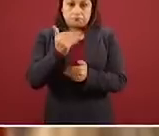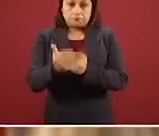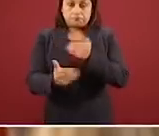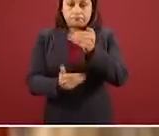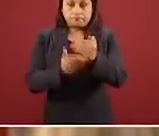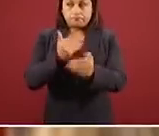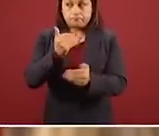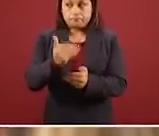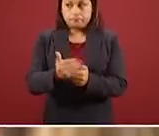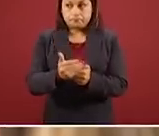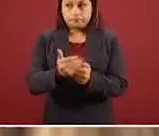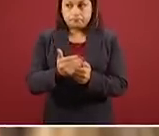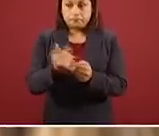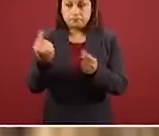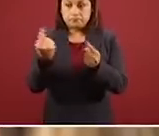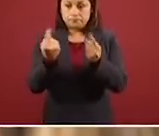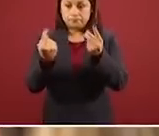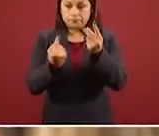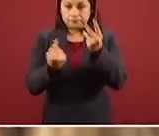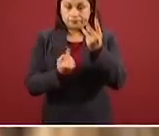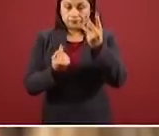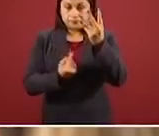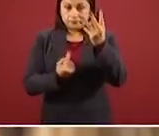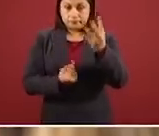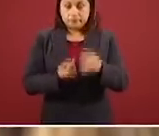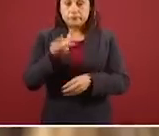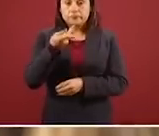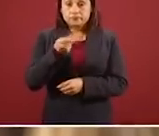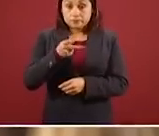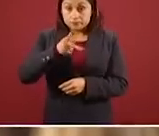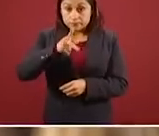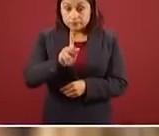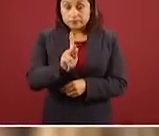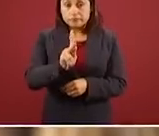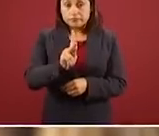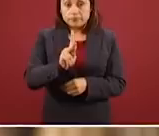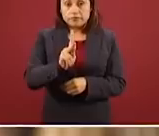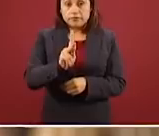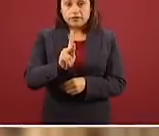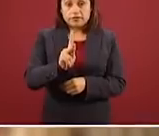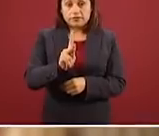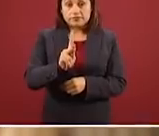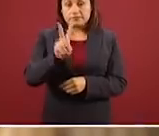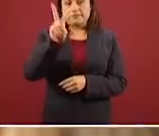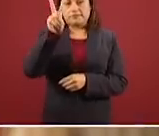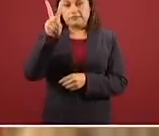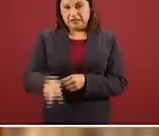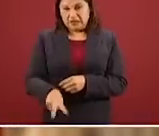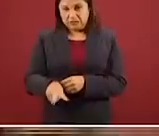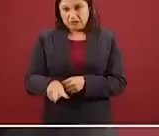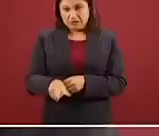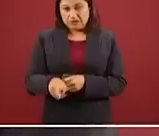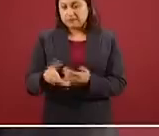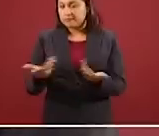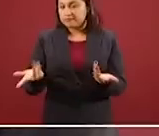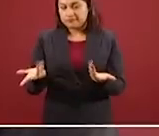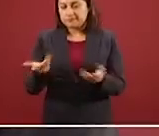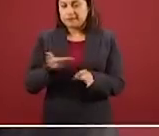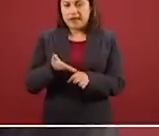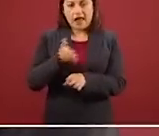Lo cierto es que era innecesario